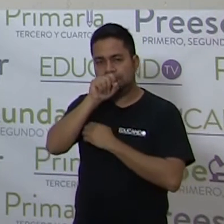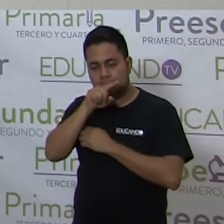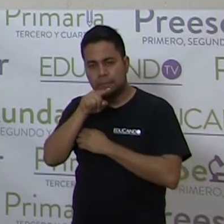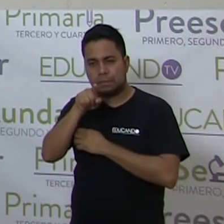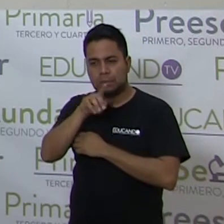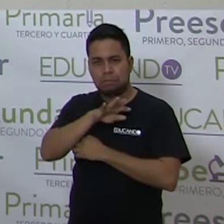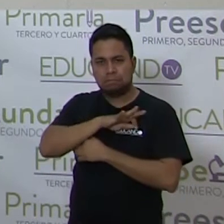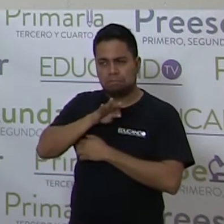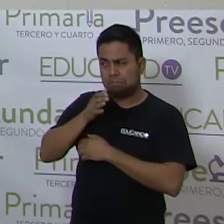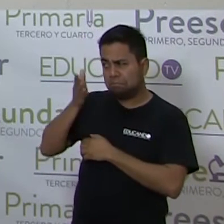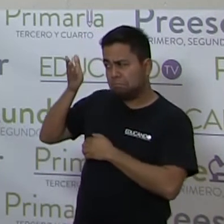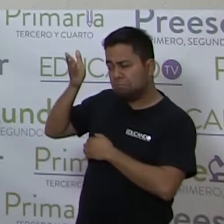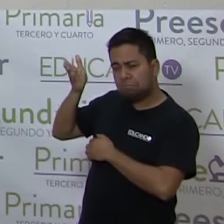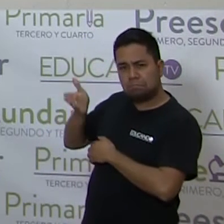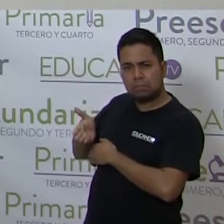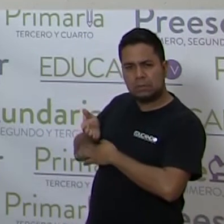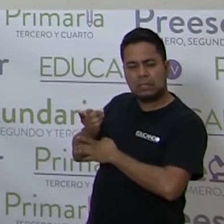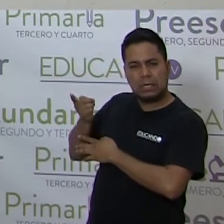ver